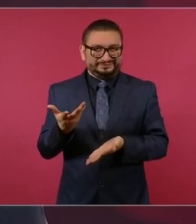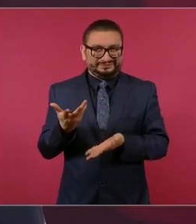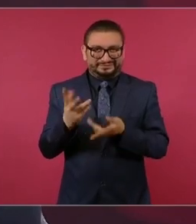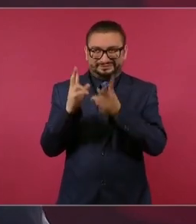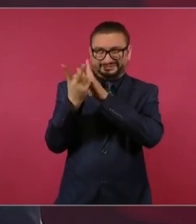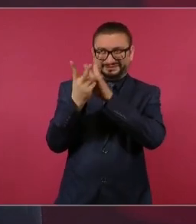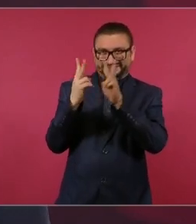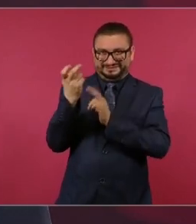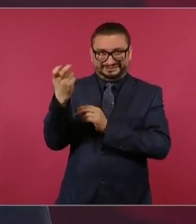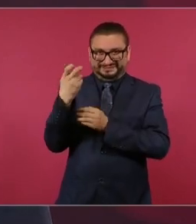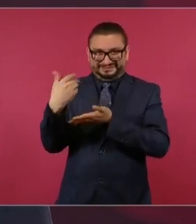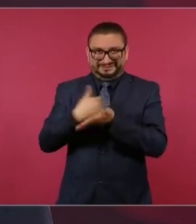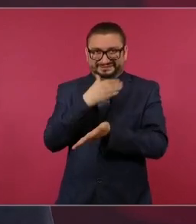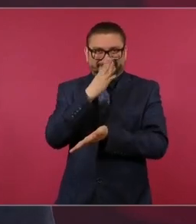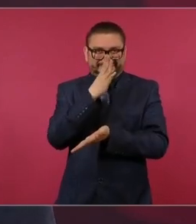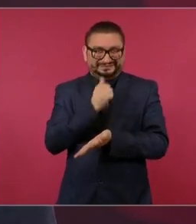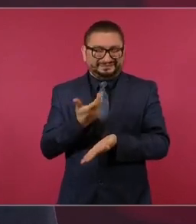así no.